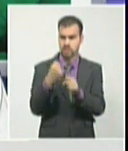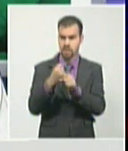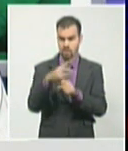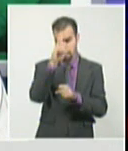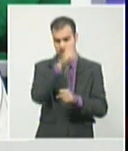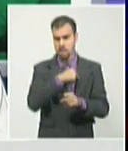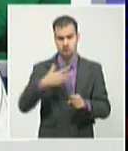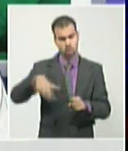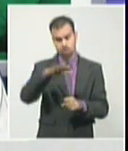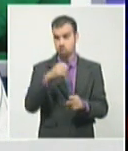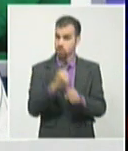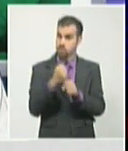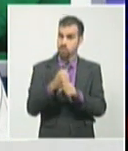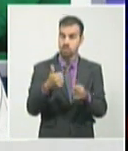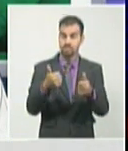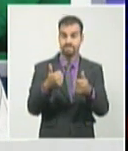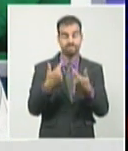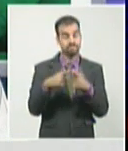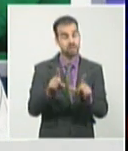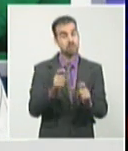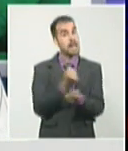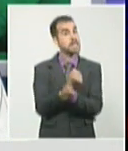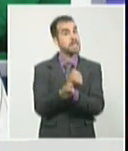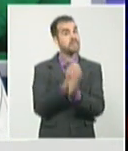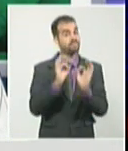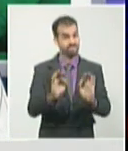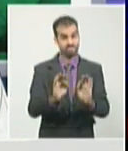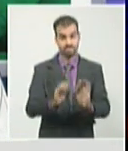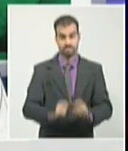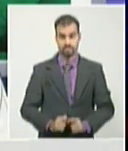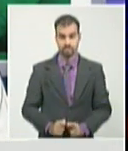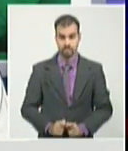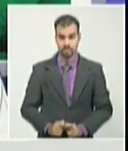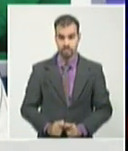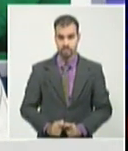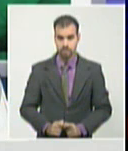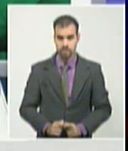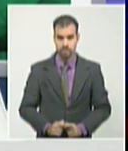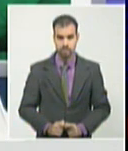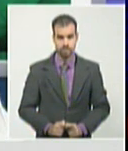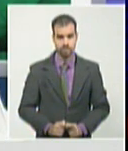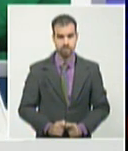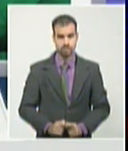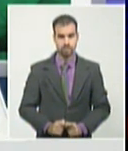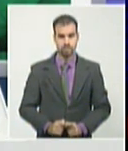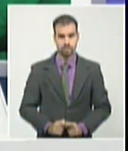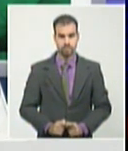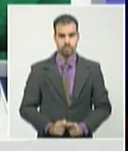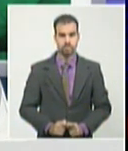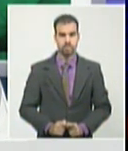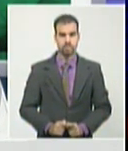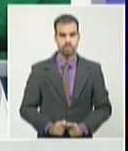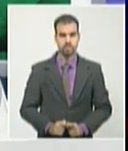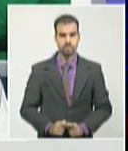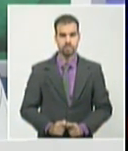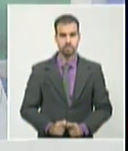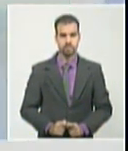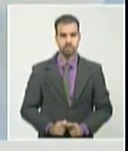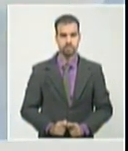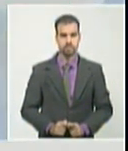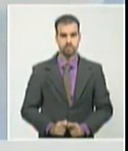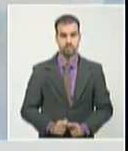pues realmente los riesgos muy elevados hoy cubo amanece con 6 mil